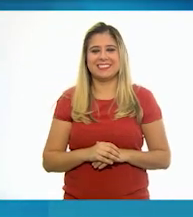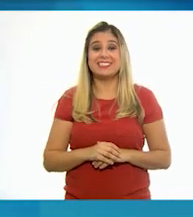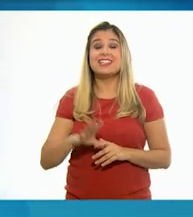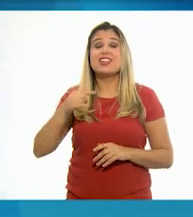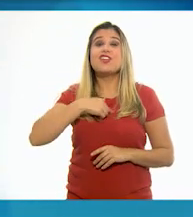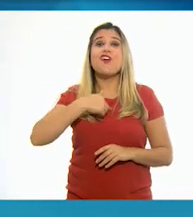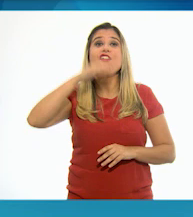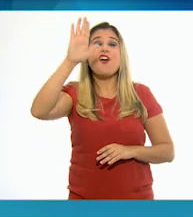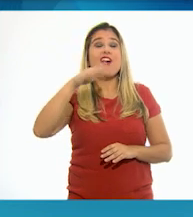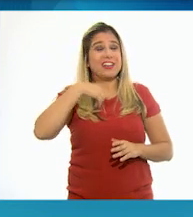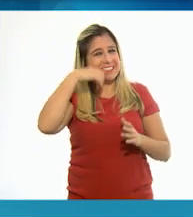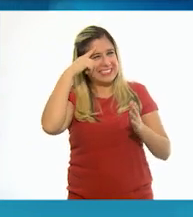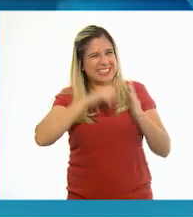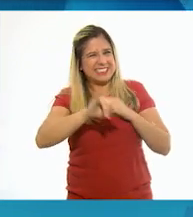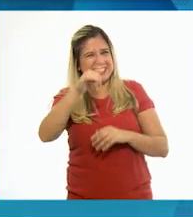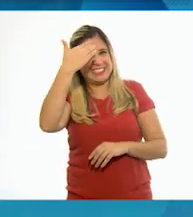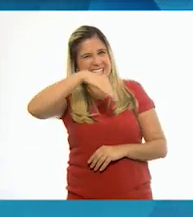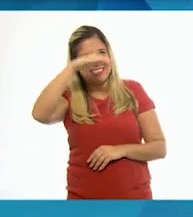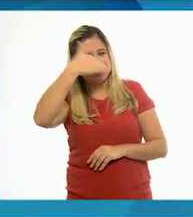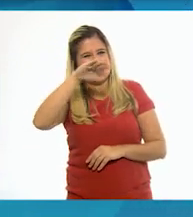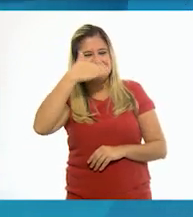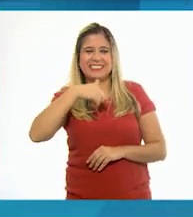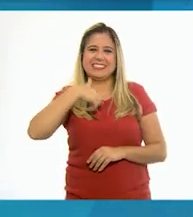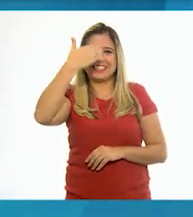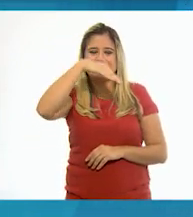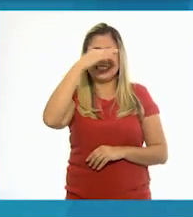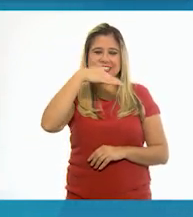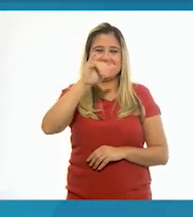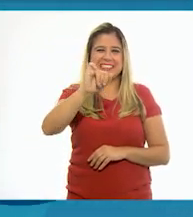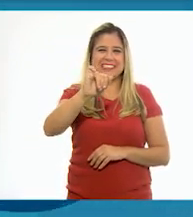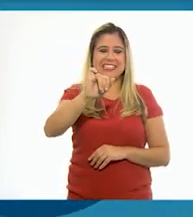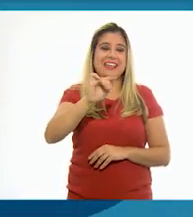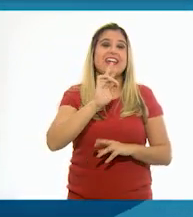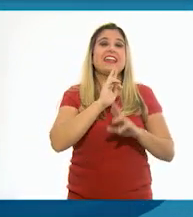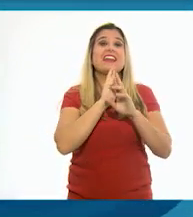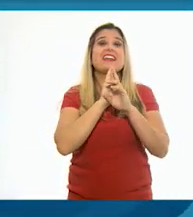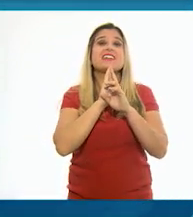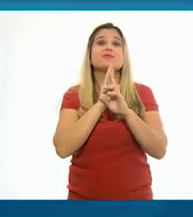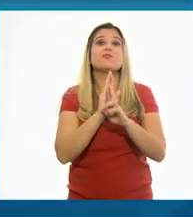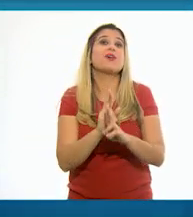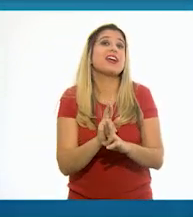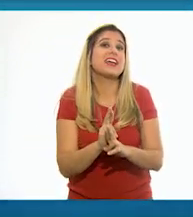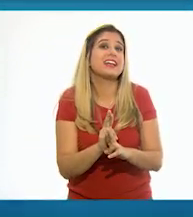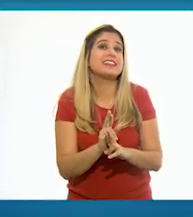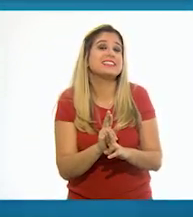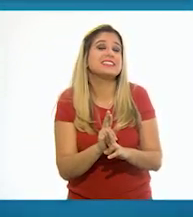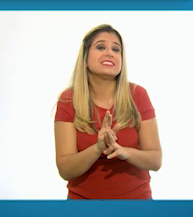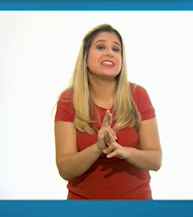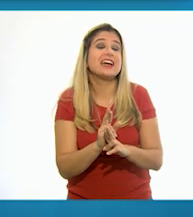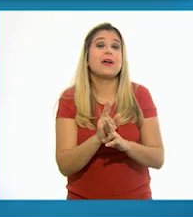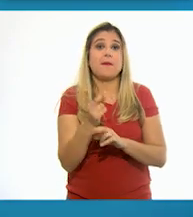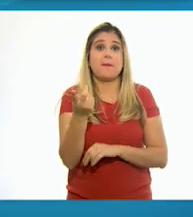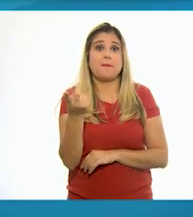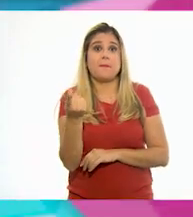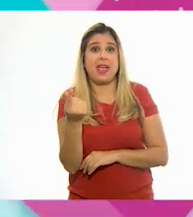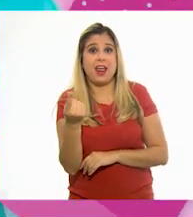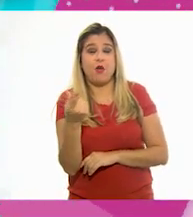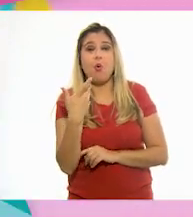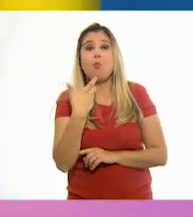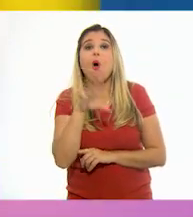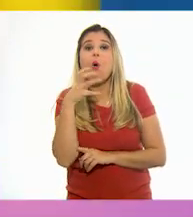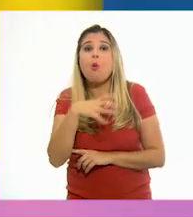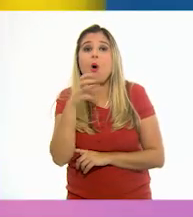Oye, creo que sí, yo me lo sé. Creo que sí, yo me lo sé. Sí, la respuesta es... Perro que